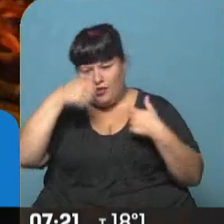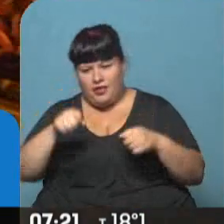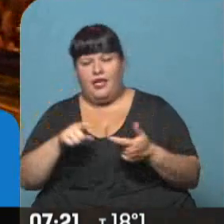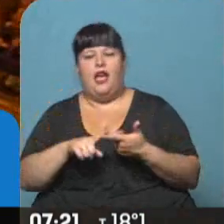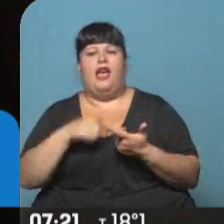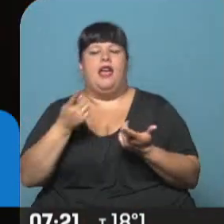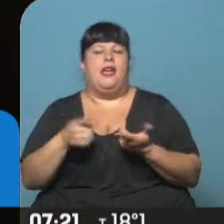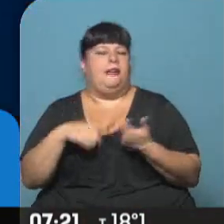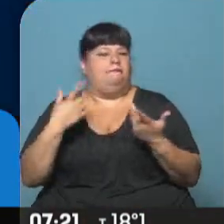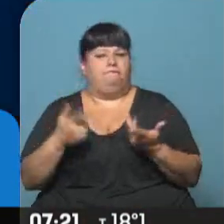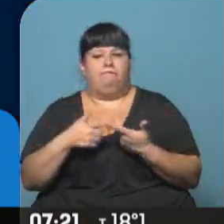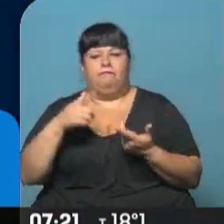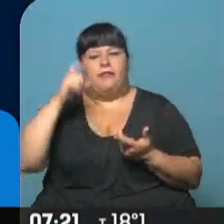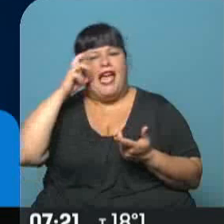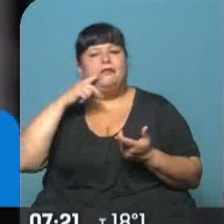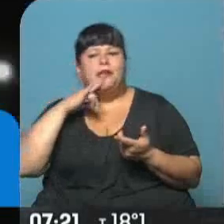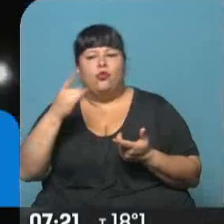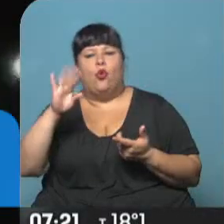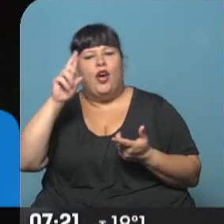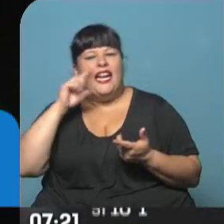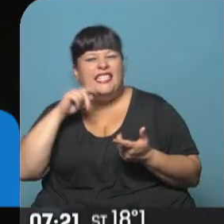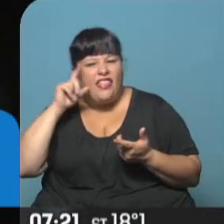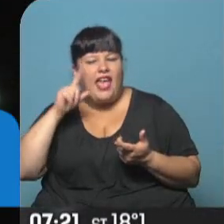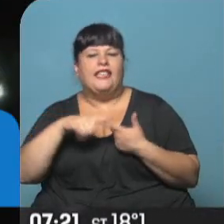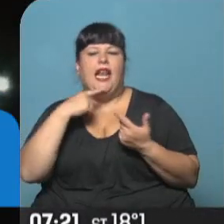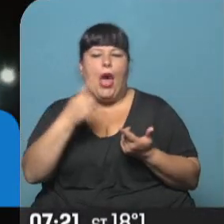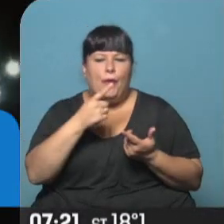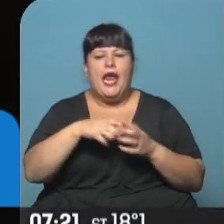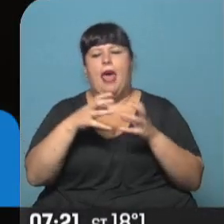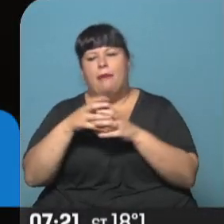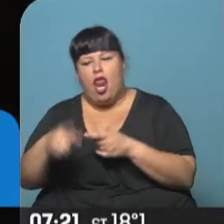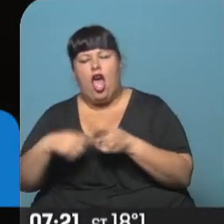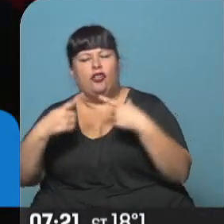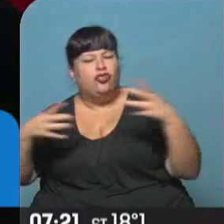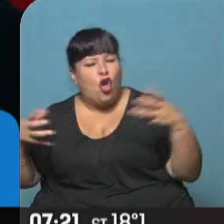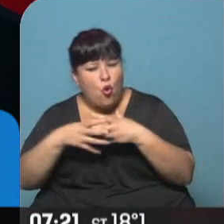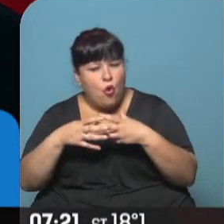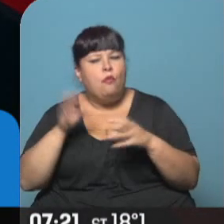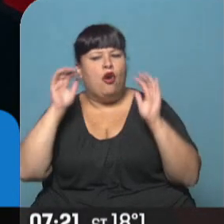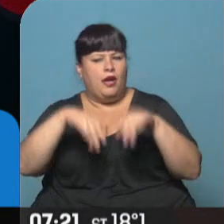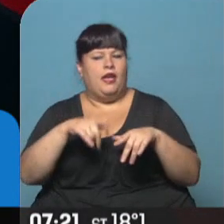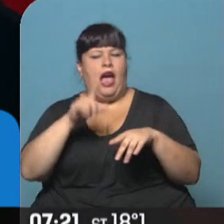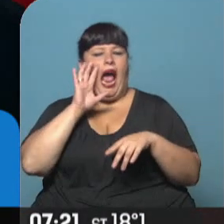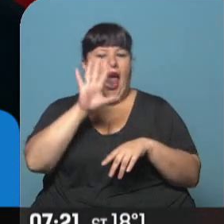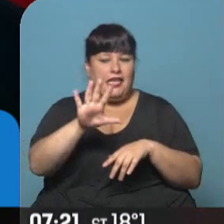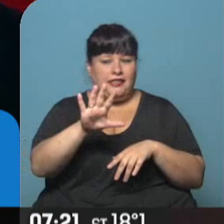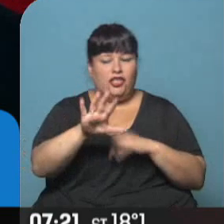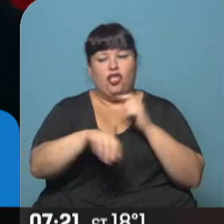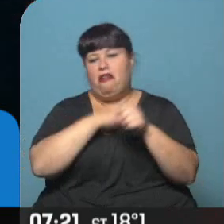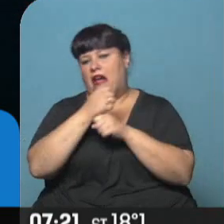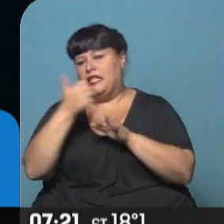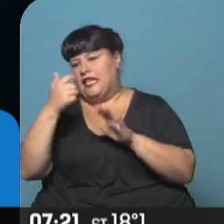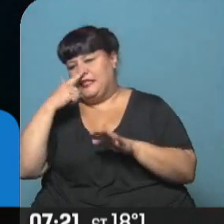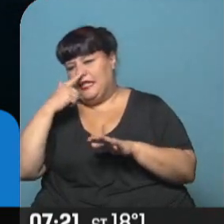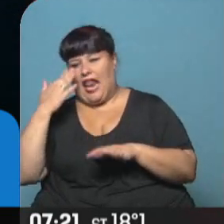Motorizado, Espíritu, Residente, La Vela, Las Pelotas, todo ese tipo de artistas van a estar tocando entre las 5 y las